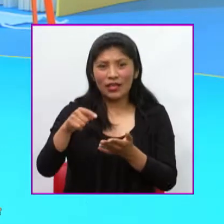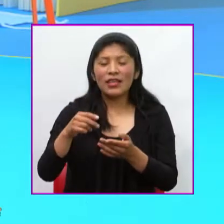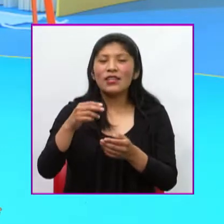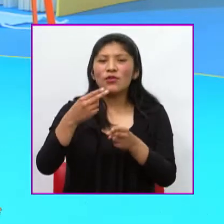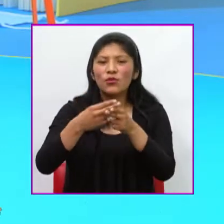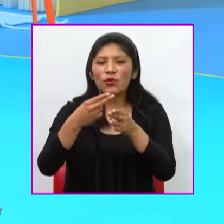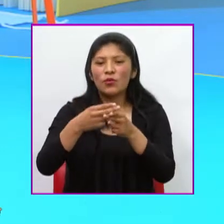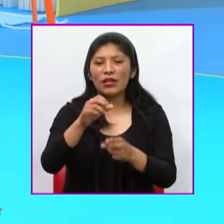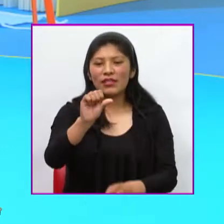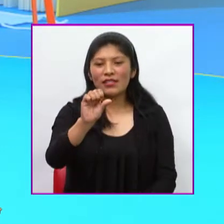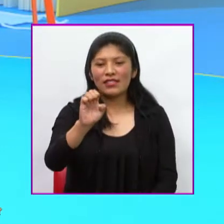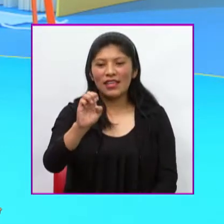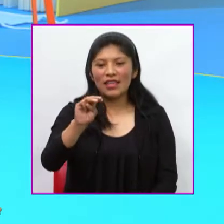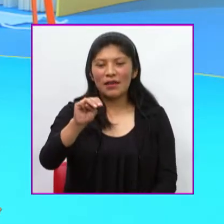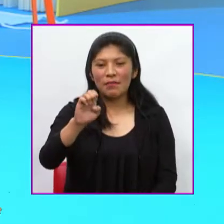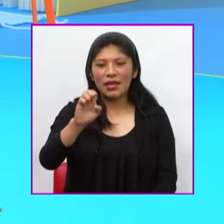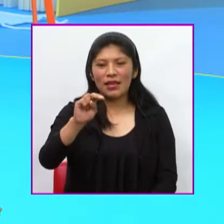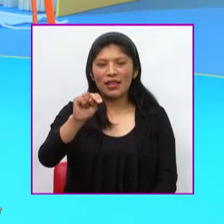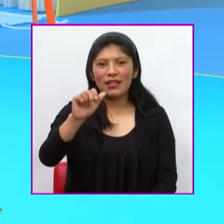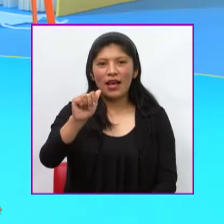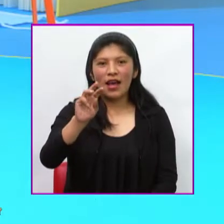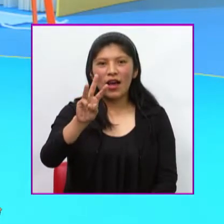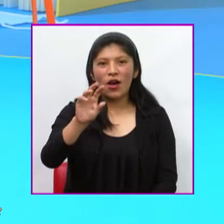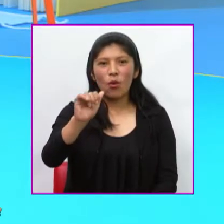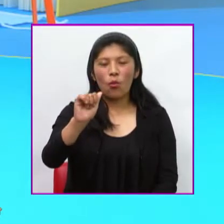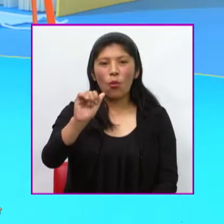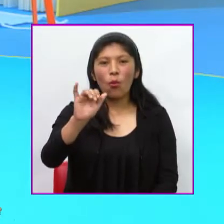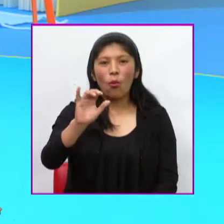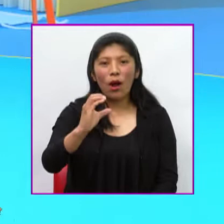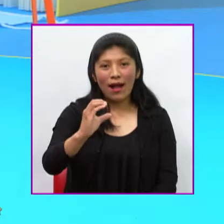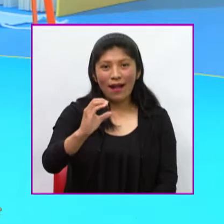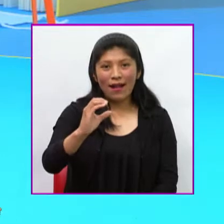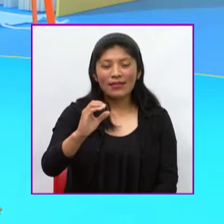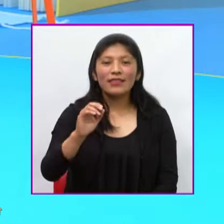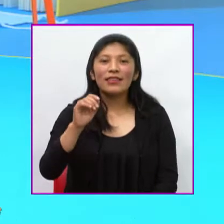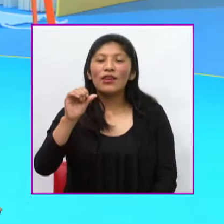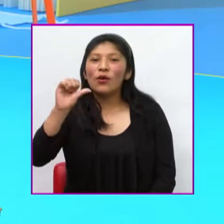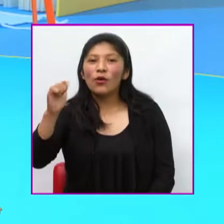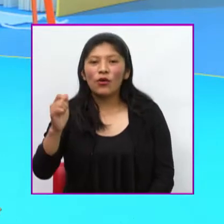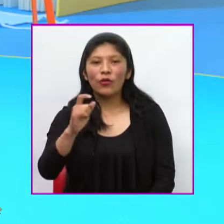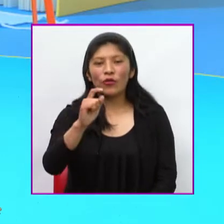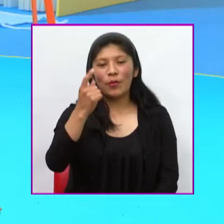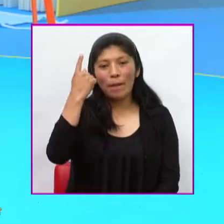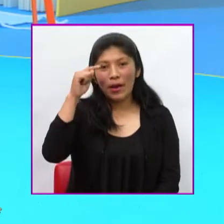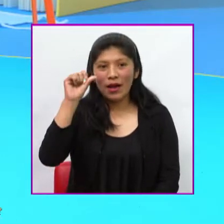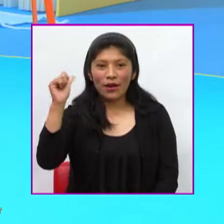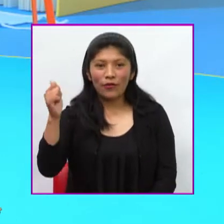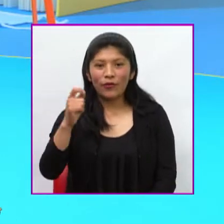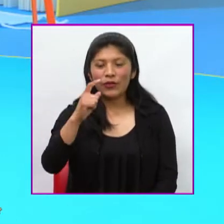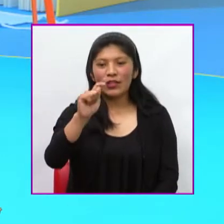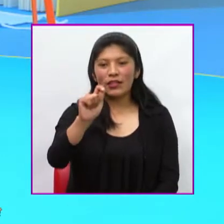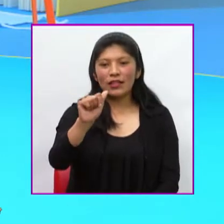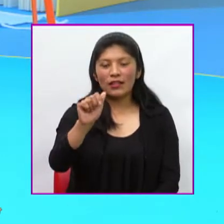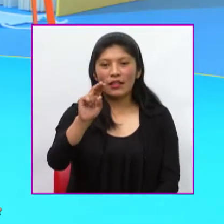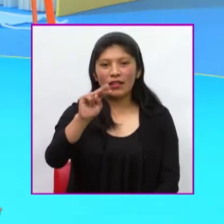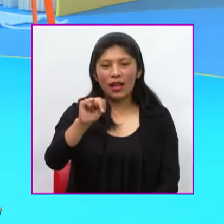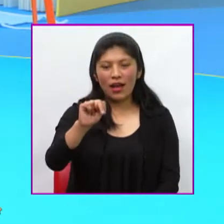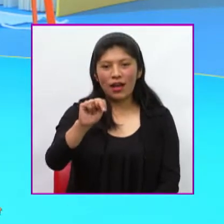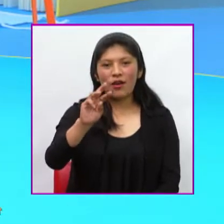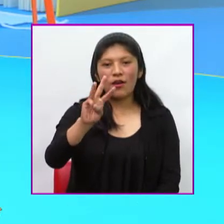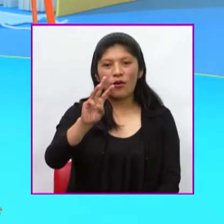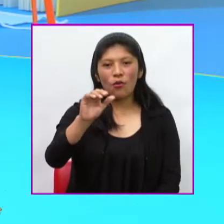Semanahuac. Para el Imperio Incaico era el Tahuantinsuyo. Y en